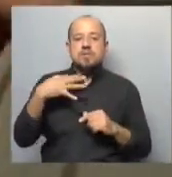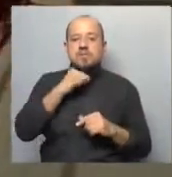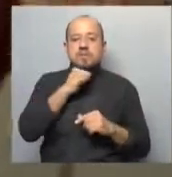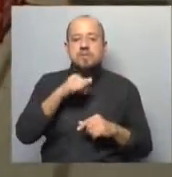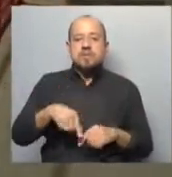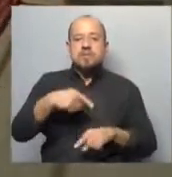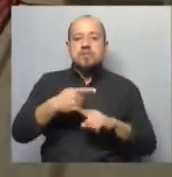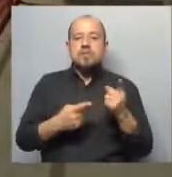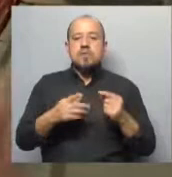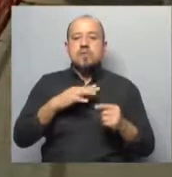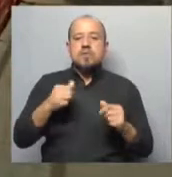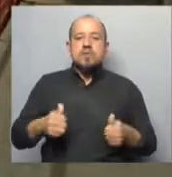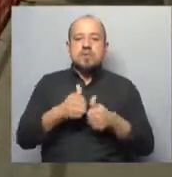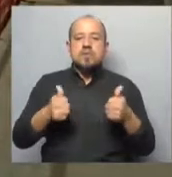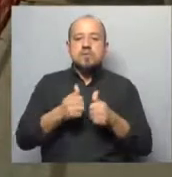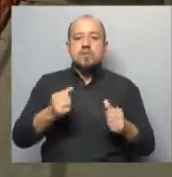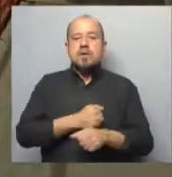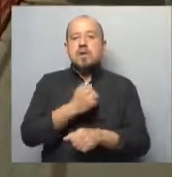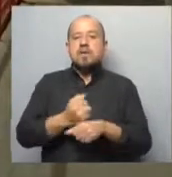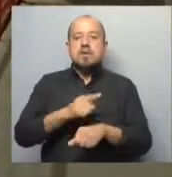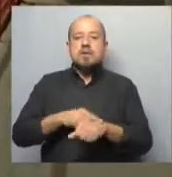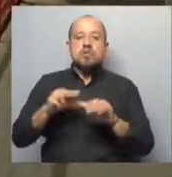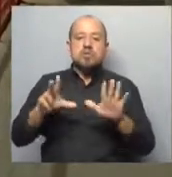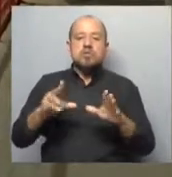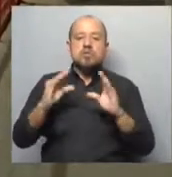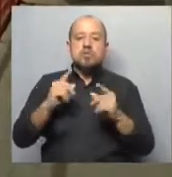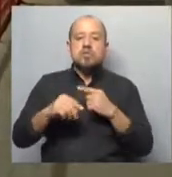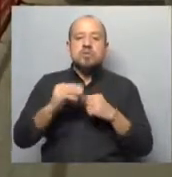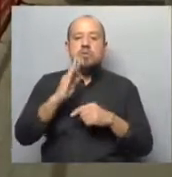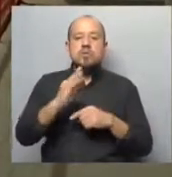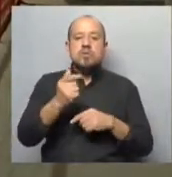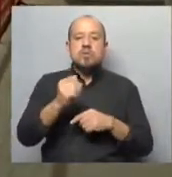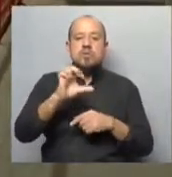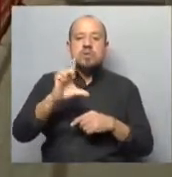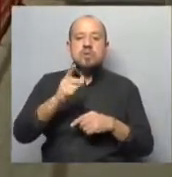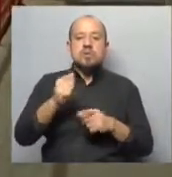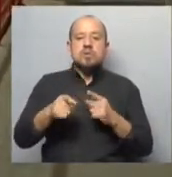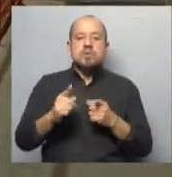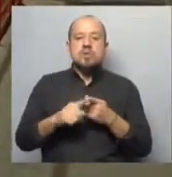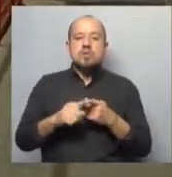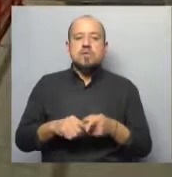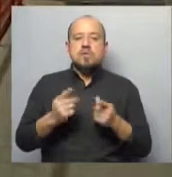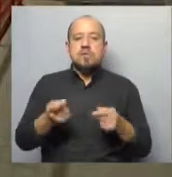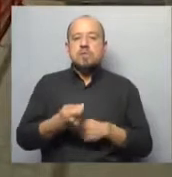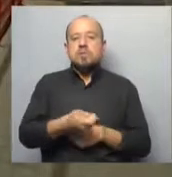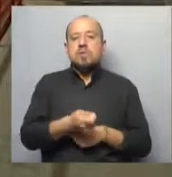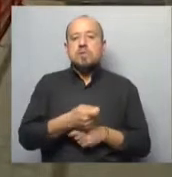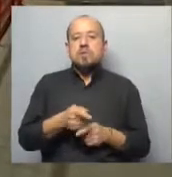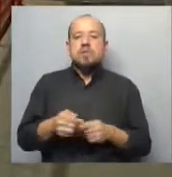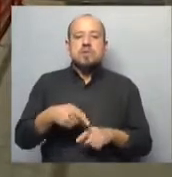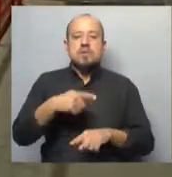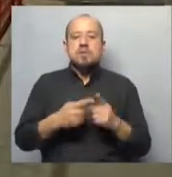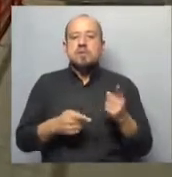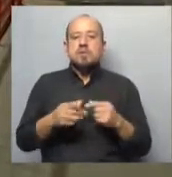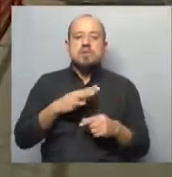de mediodía hay actividades hasta las 8 de la noche, hay comida, hay paella, hay parrilla, papas fritas,